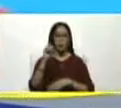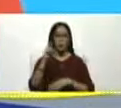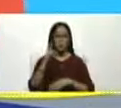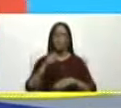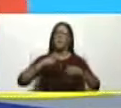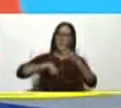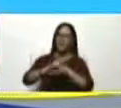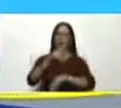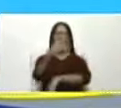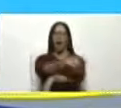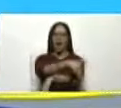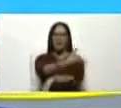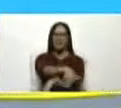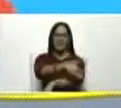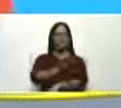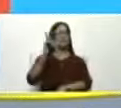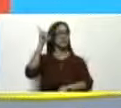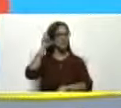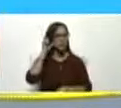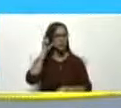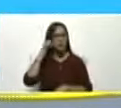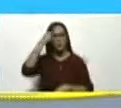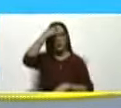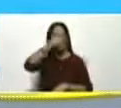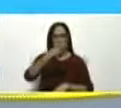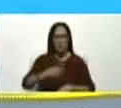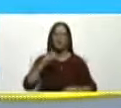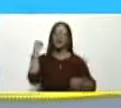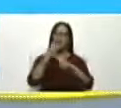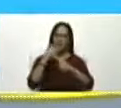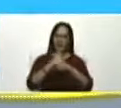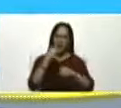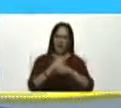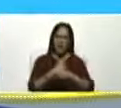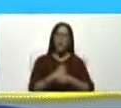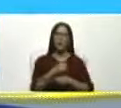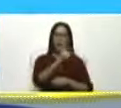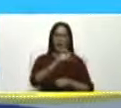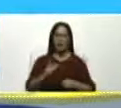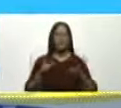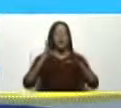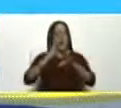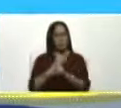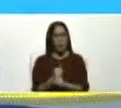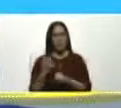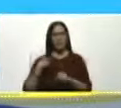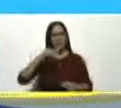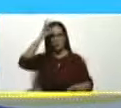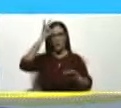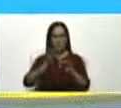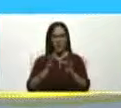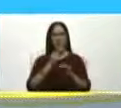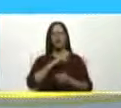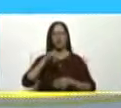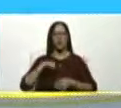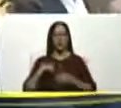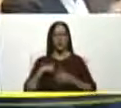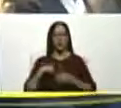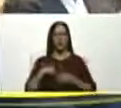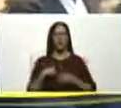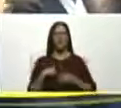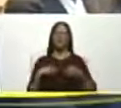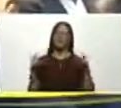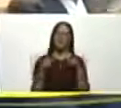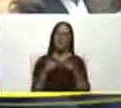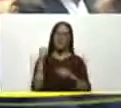calles y escuchemos al pueblo y trabajemos con la gente. Confiemos y tengamos fe en lo nuestro, que el